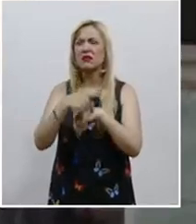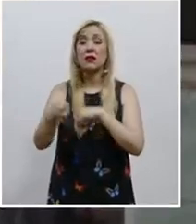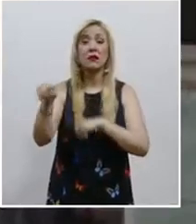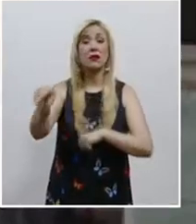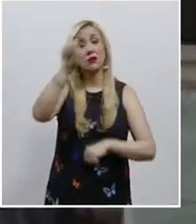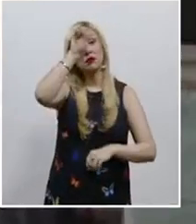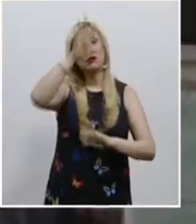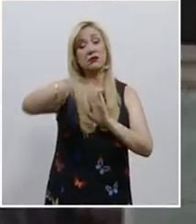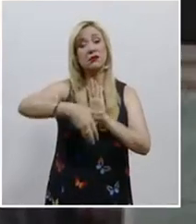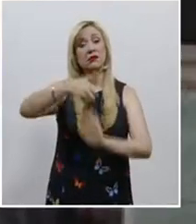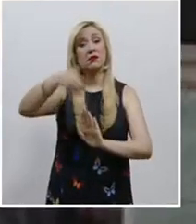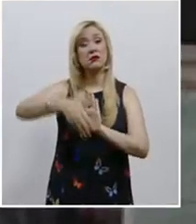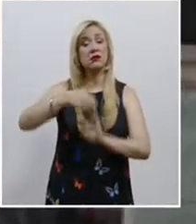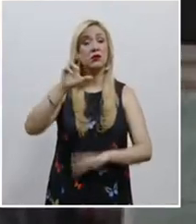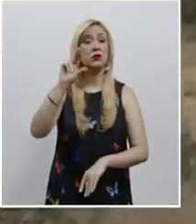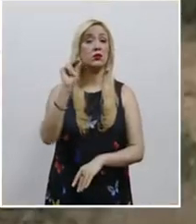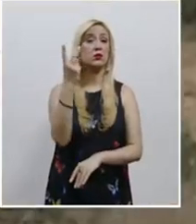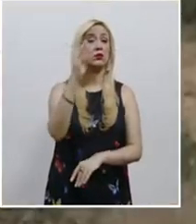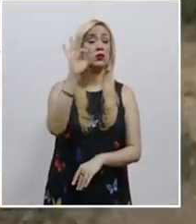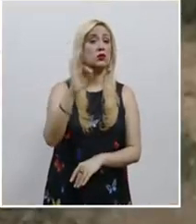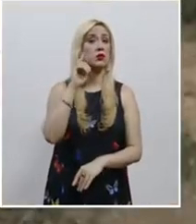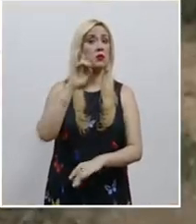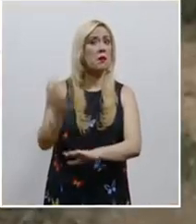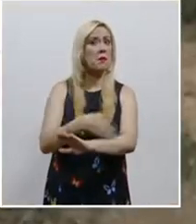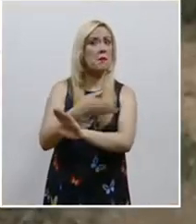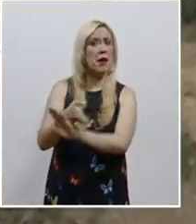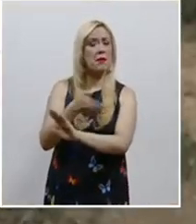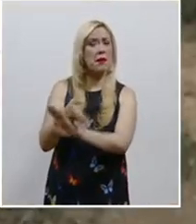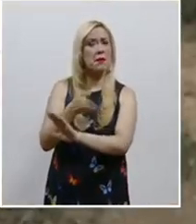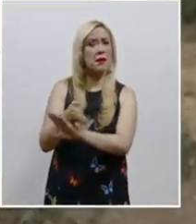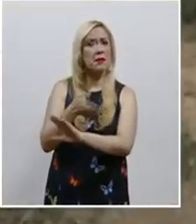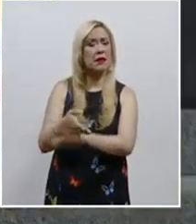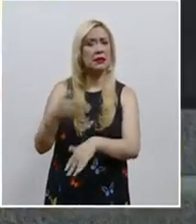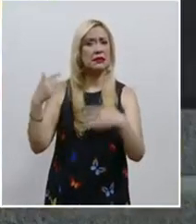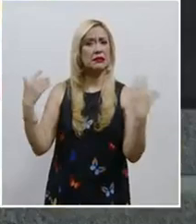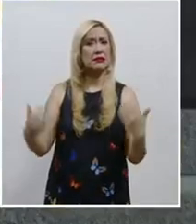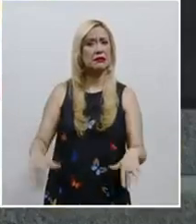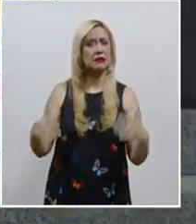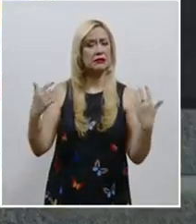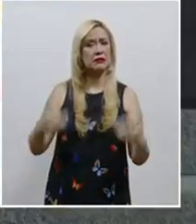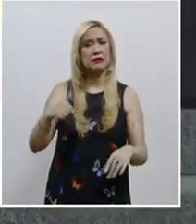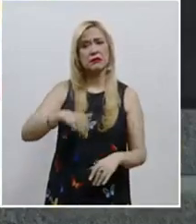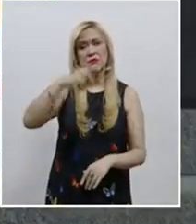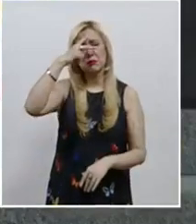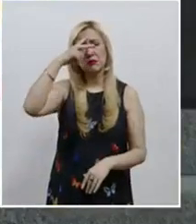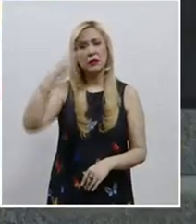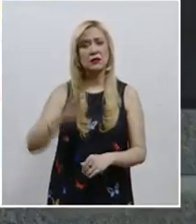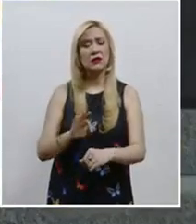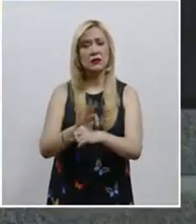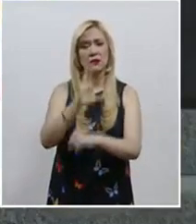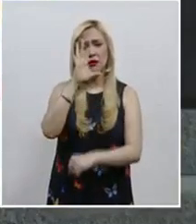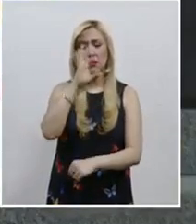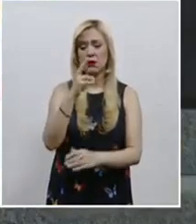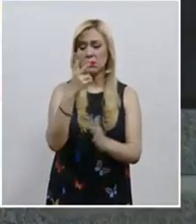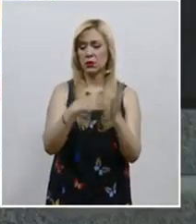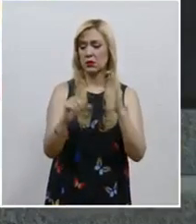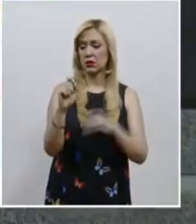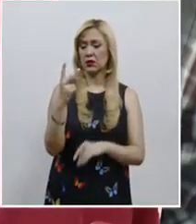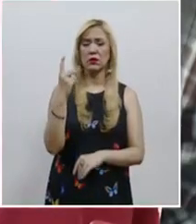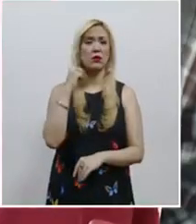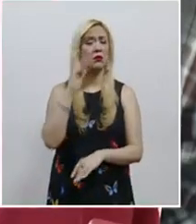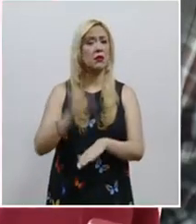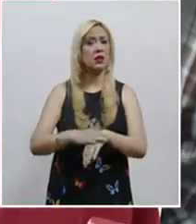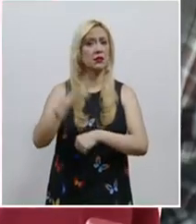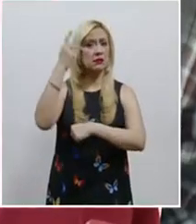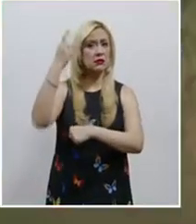82% incrementaron los ataques a personas defensoras del medio ambiente en México. 2022 ha sido el año más letal en la última década